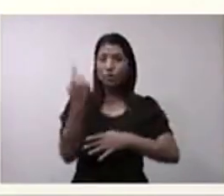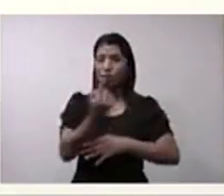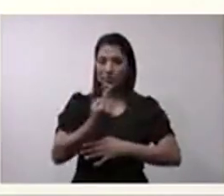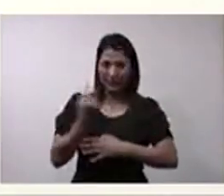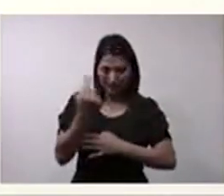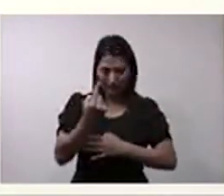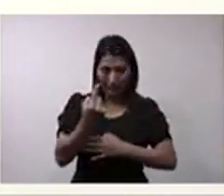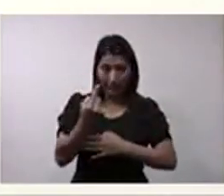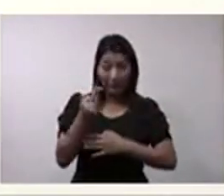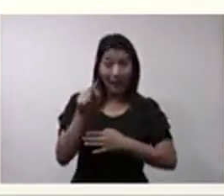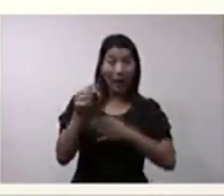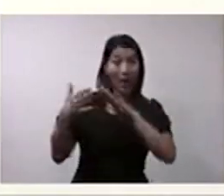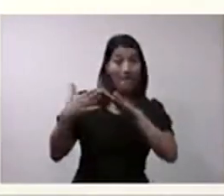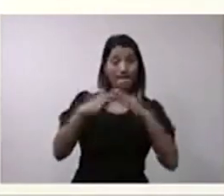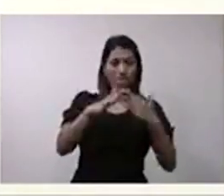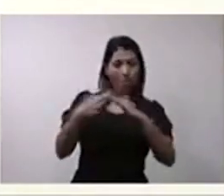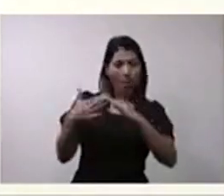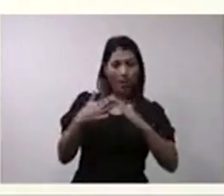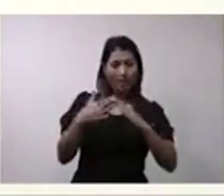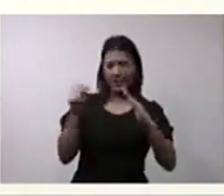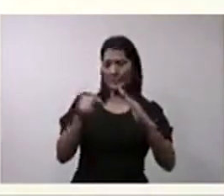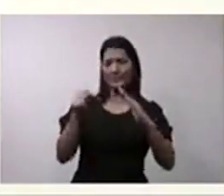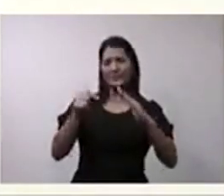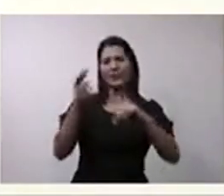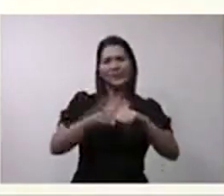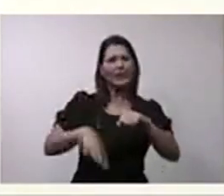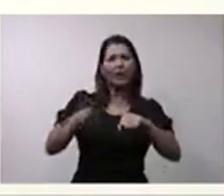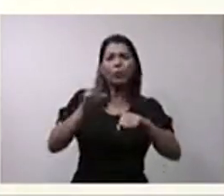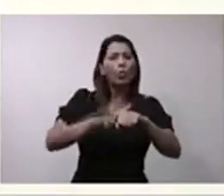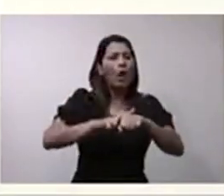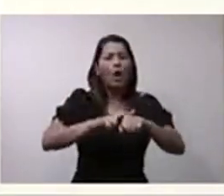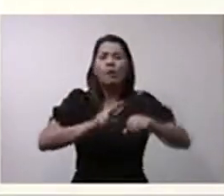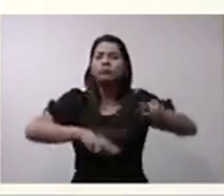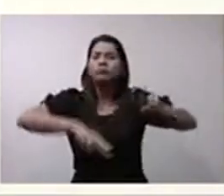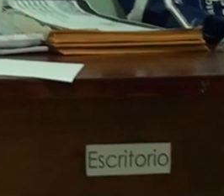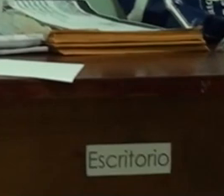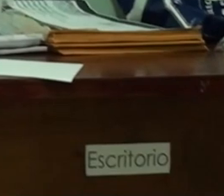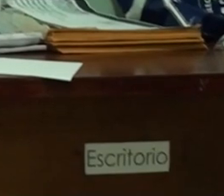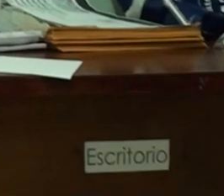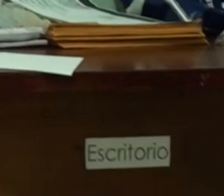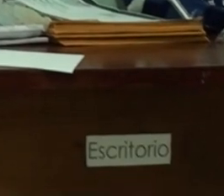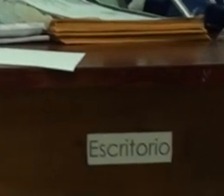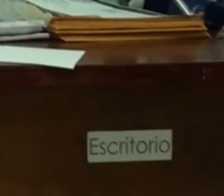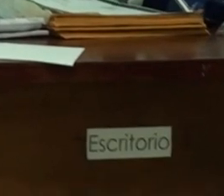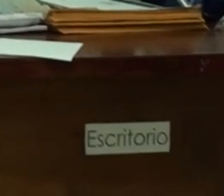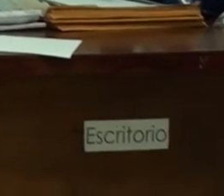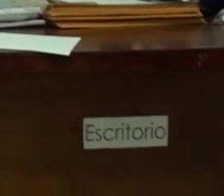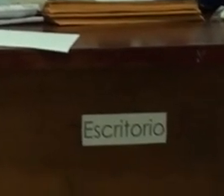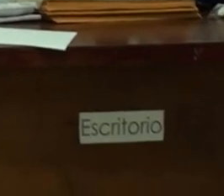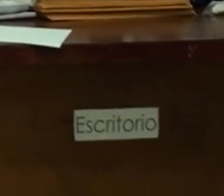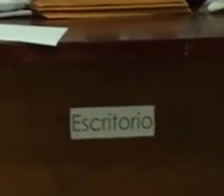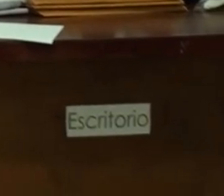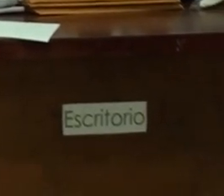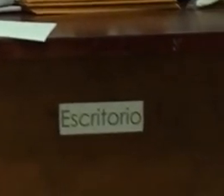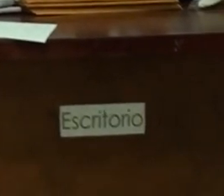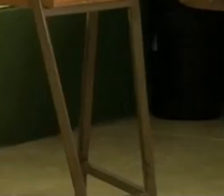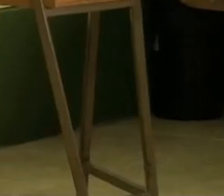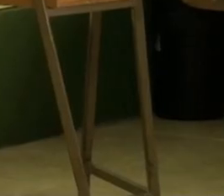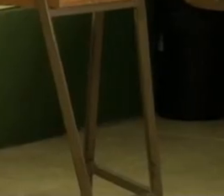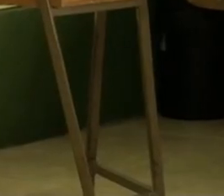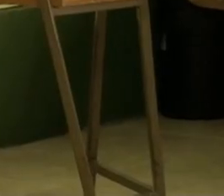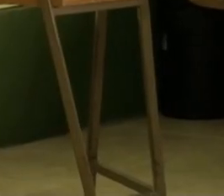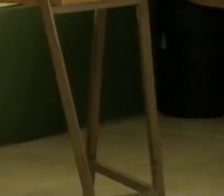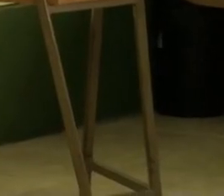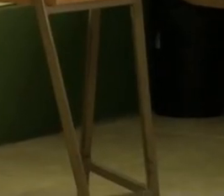Pueblo que como tal, naturalmente es plural y es diverso. Por ello, nadie puede